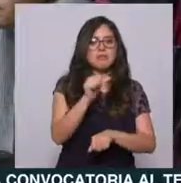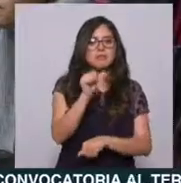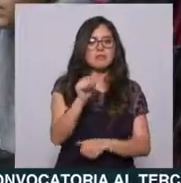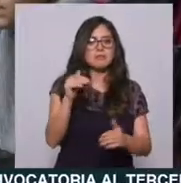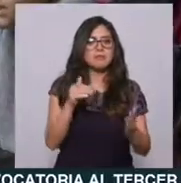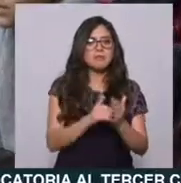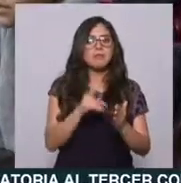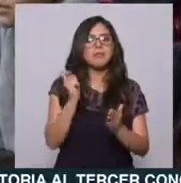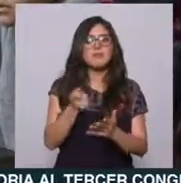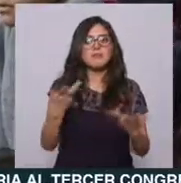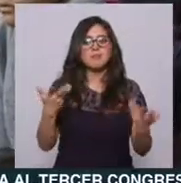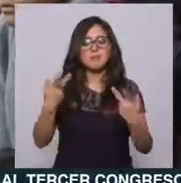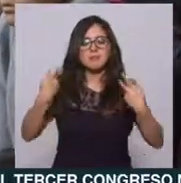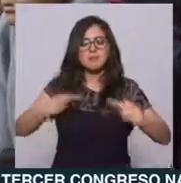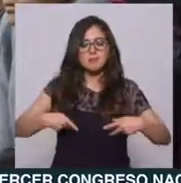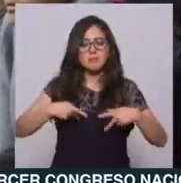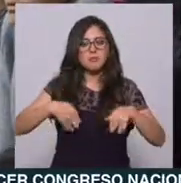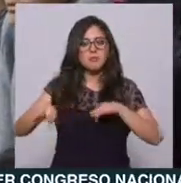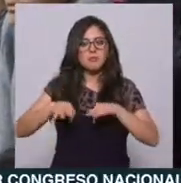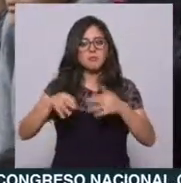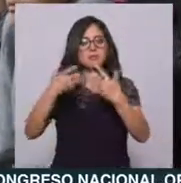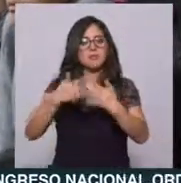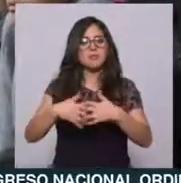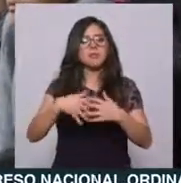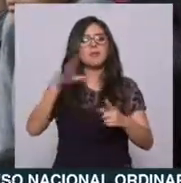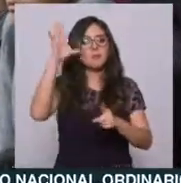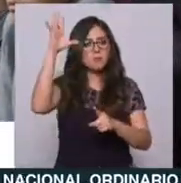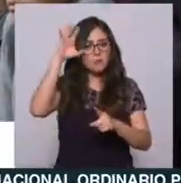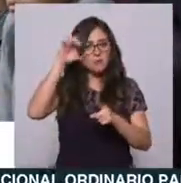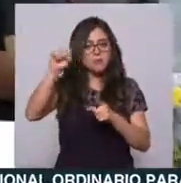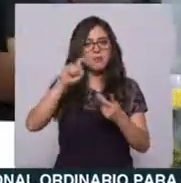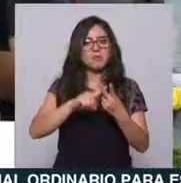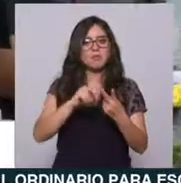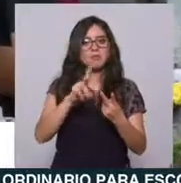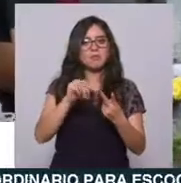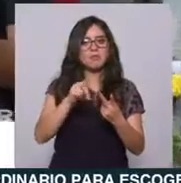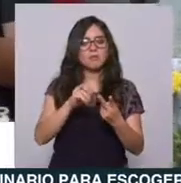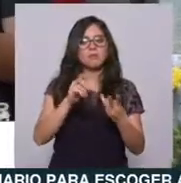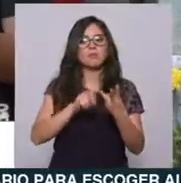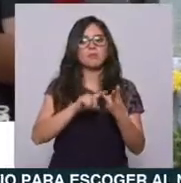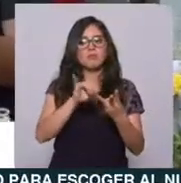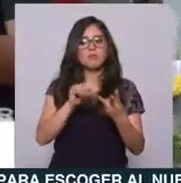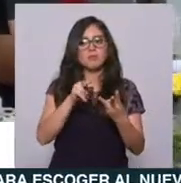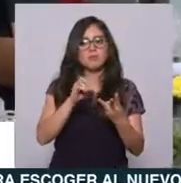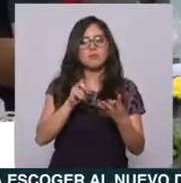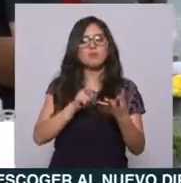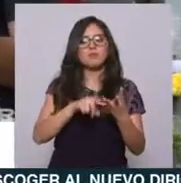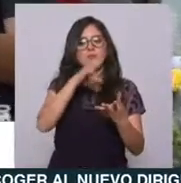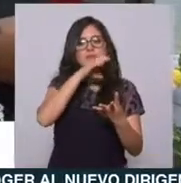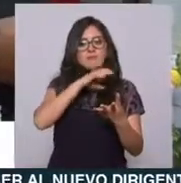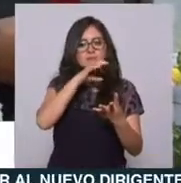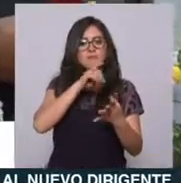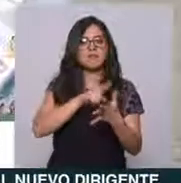fueron hechos por productores de las colonias Morelos, Popular Rastro, Janitzio, Emilio Carranza y